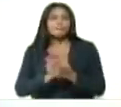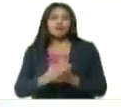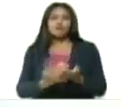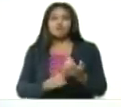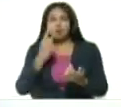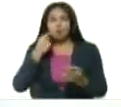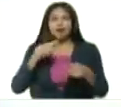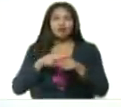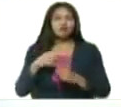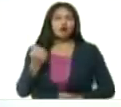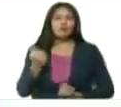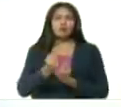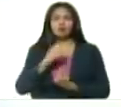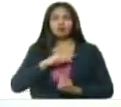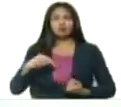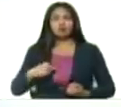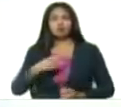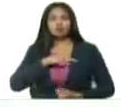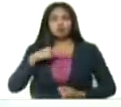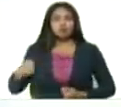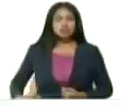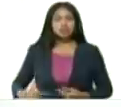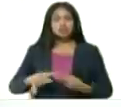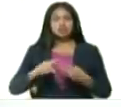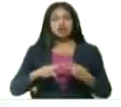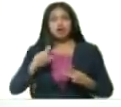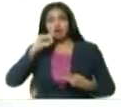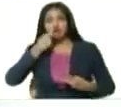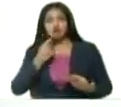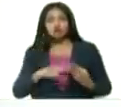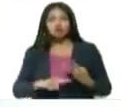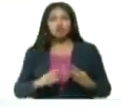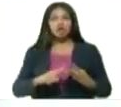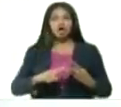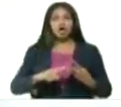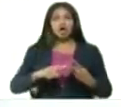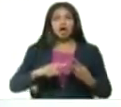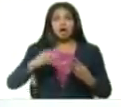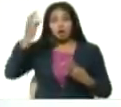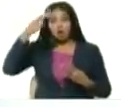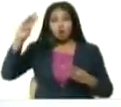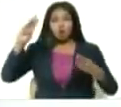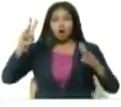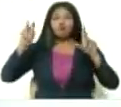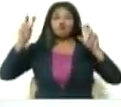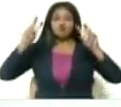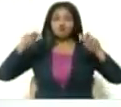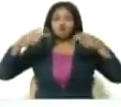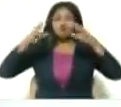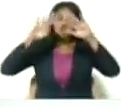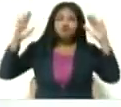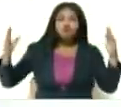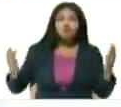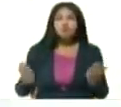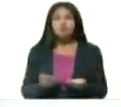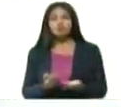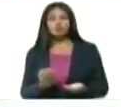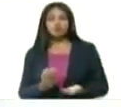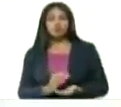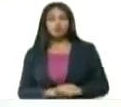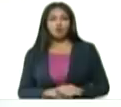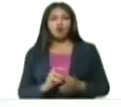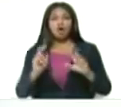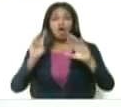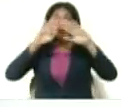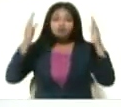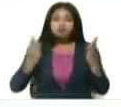hermanos, nuestros aliados. China, Rusia, Cuba. El nuevo mundo, pues. El mundo pluripolar. El mundo